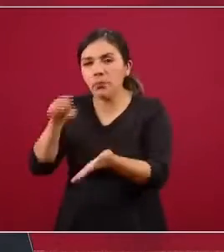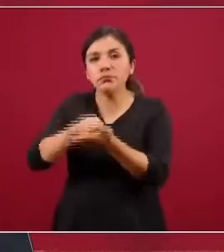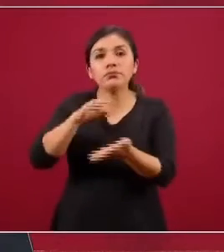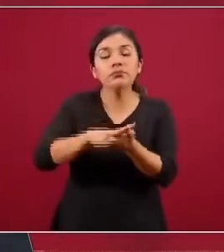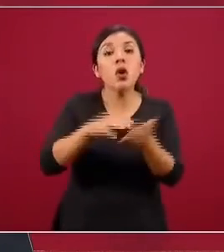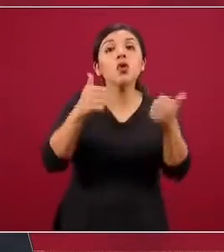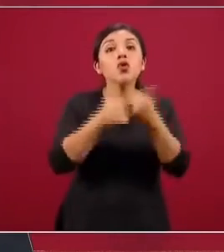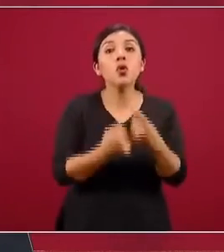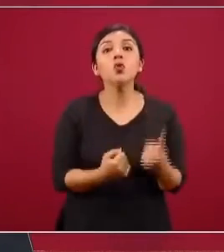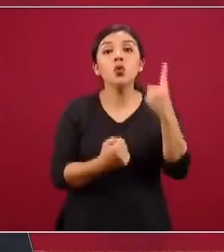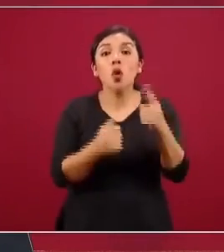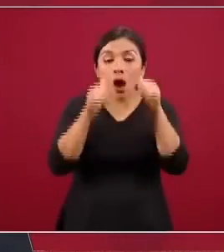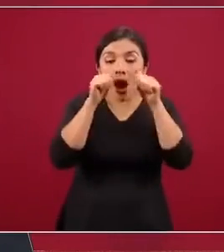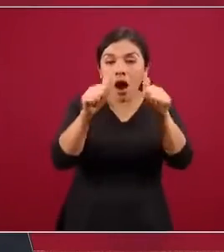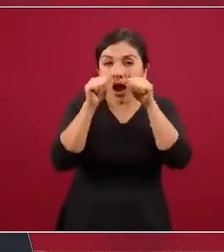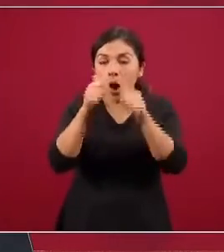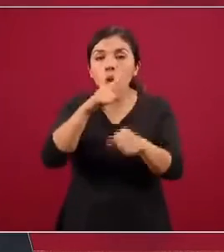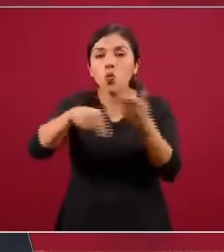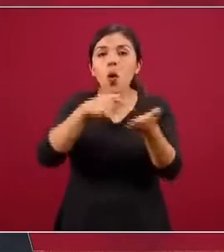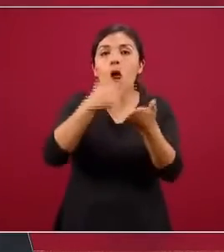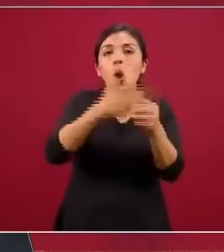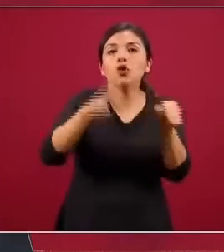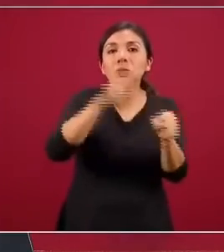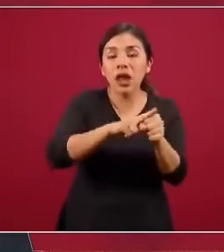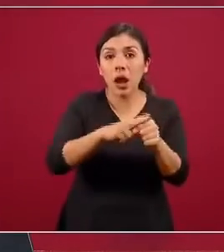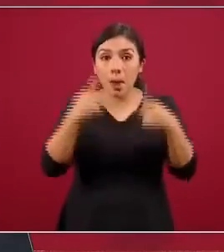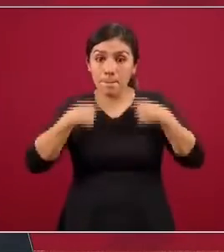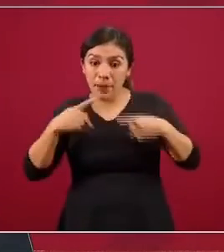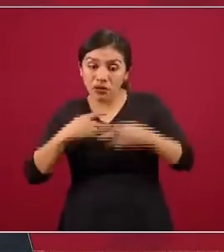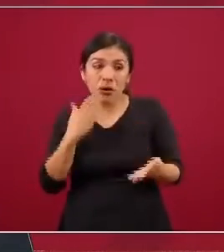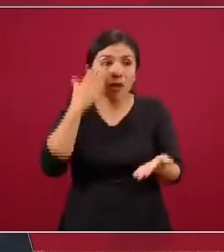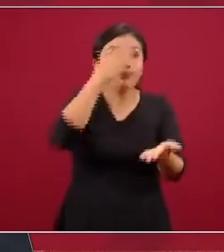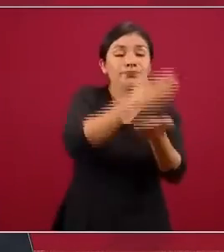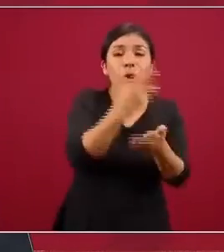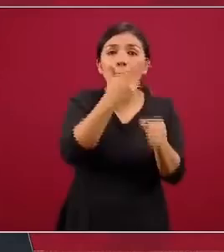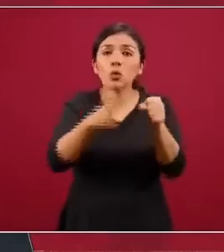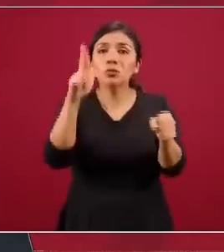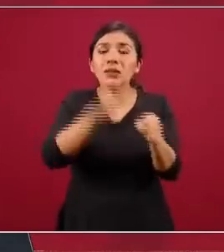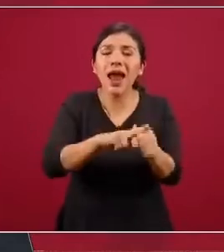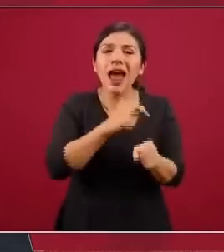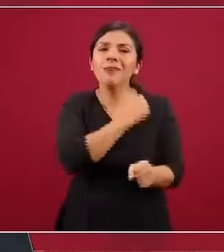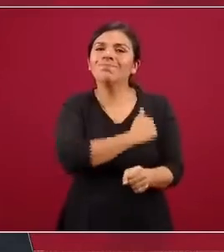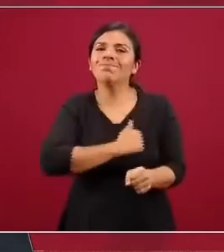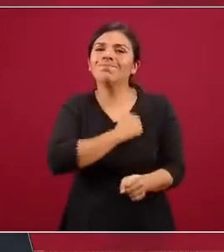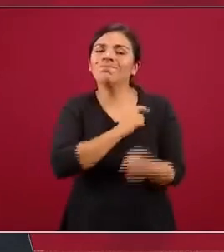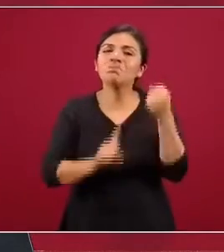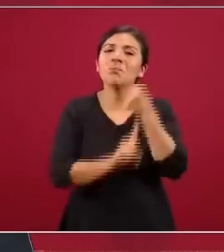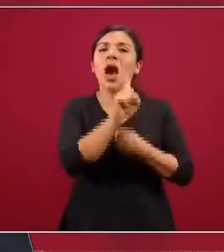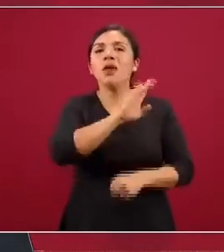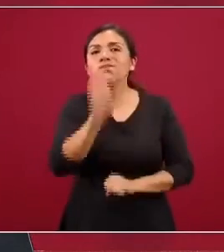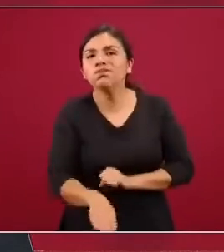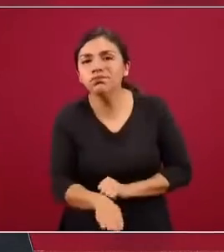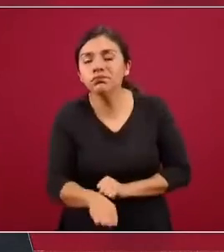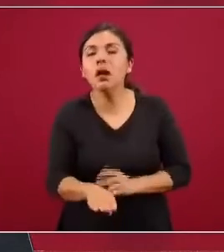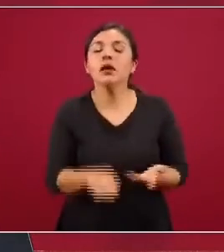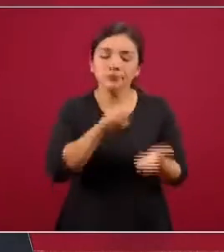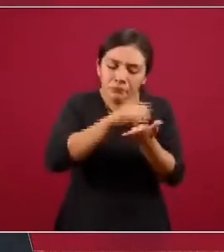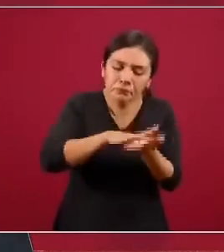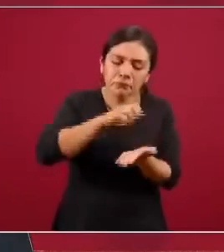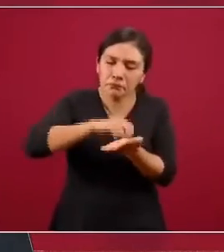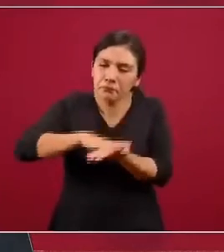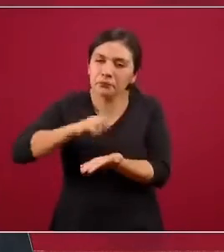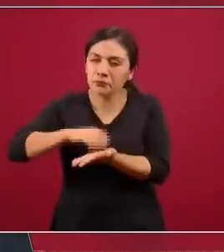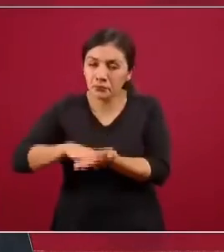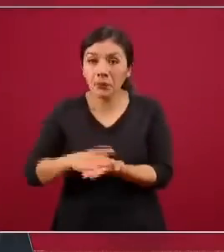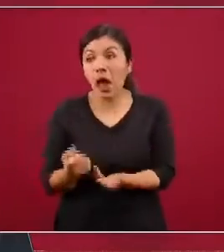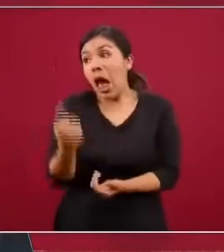de la atención médica, las personas que llegan a atenderse y desafortunadamente fallecen.